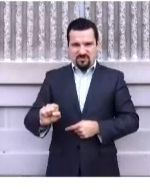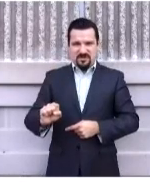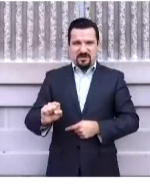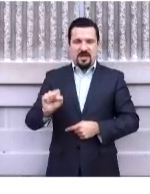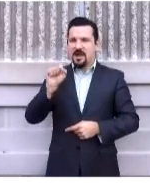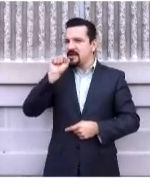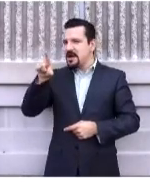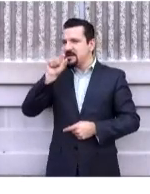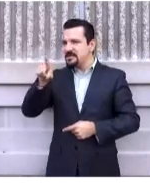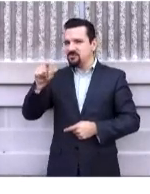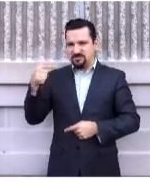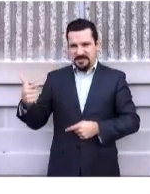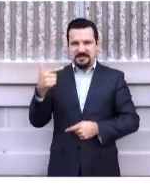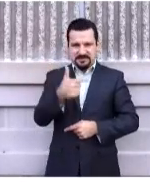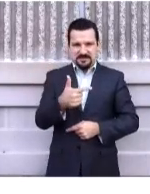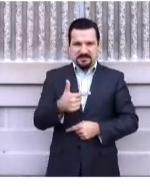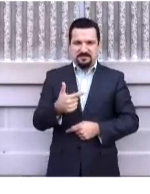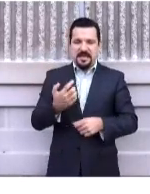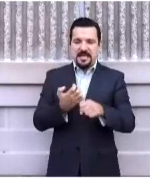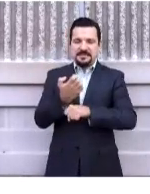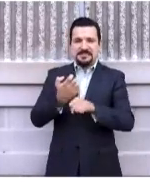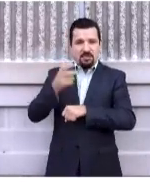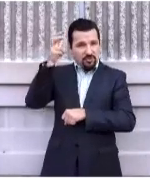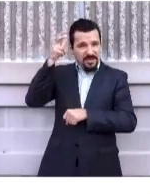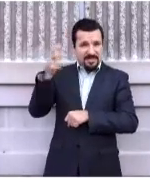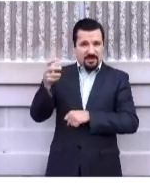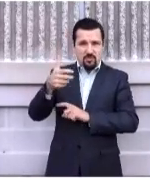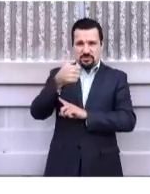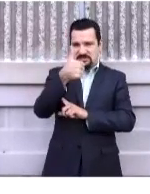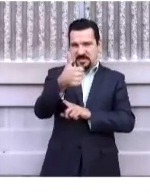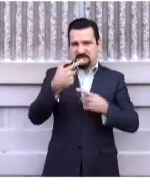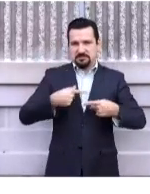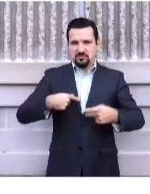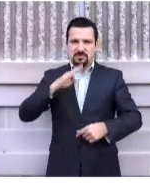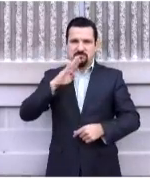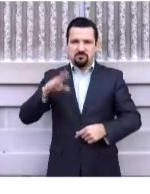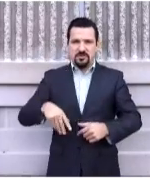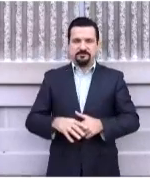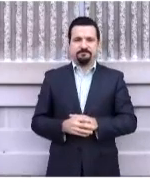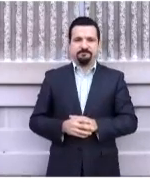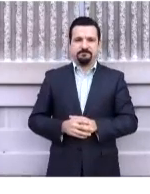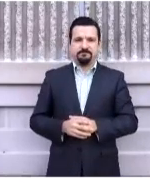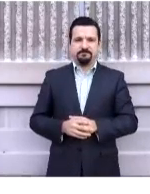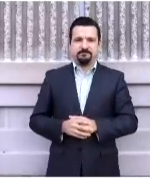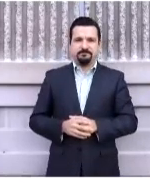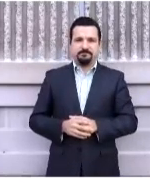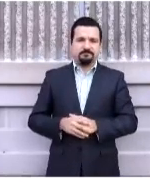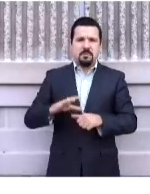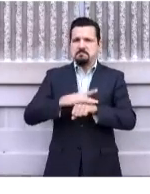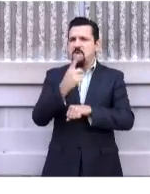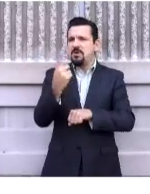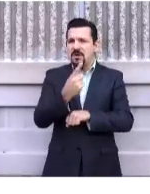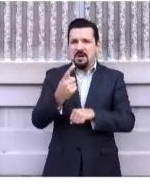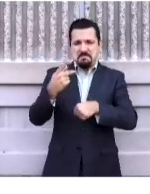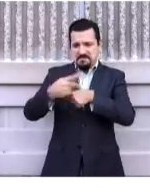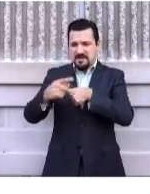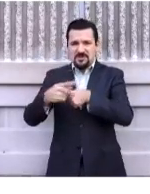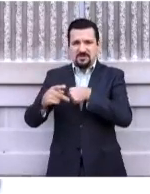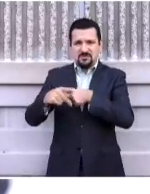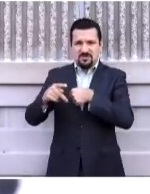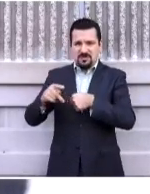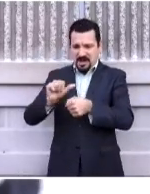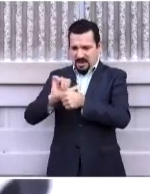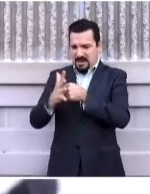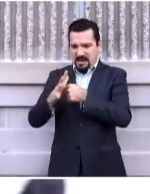cada uno, y el Estado de Hidalgo, que tiene 6 defunciones. Los principales factores de riesgo asociados